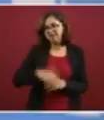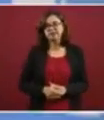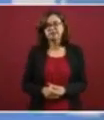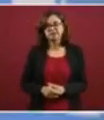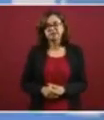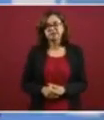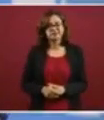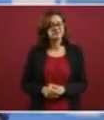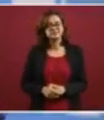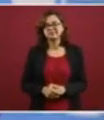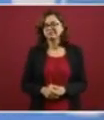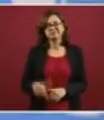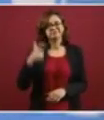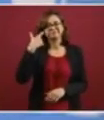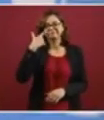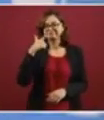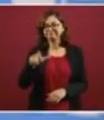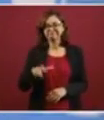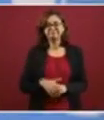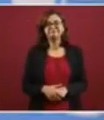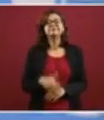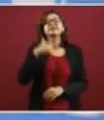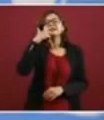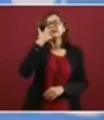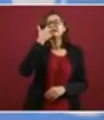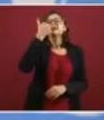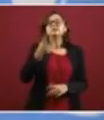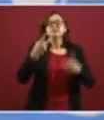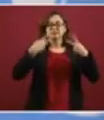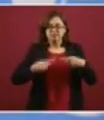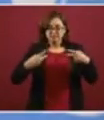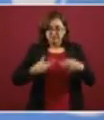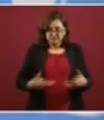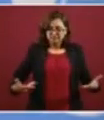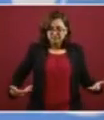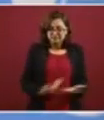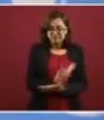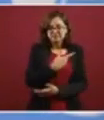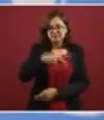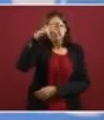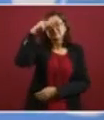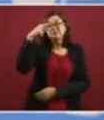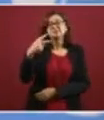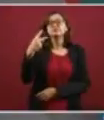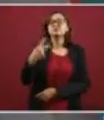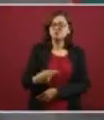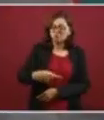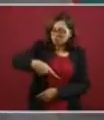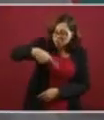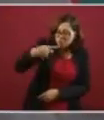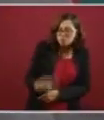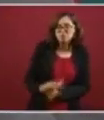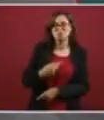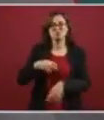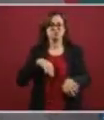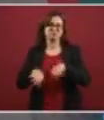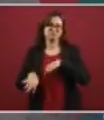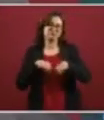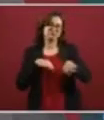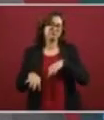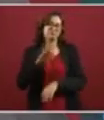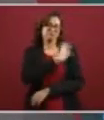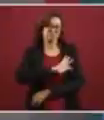nosotros no queremos eso nosotros queremos que el mexicano pueda trabajar y pueda ser feliz donde